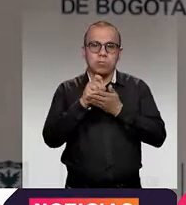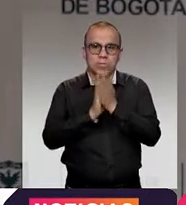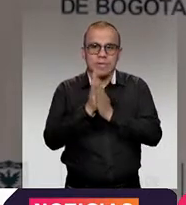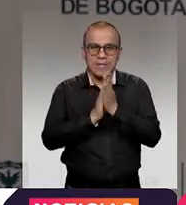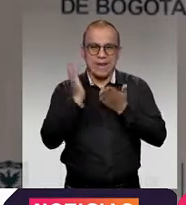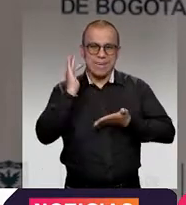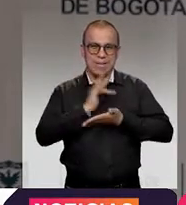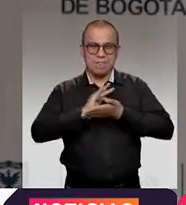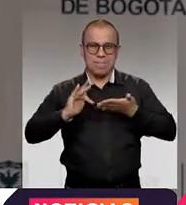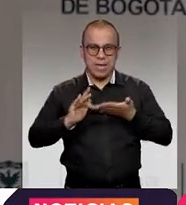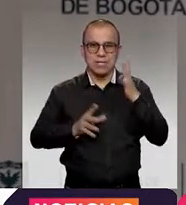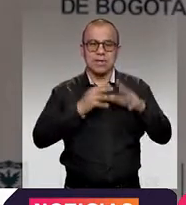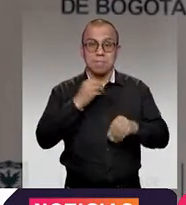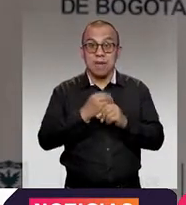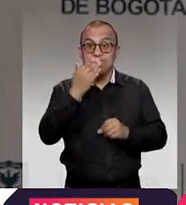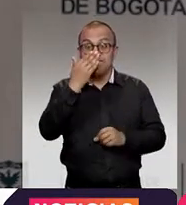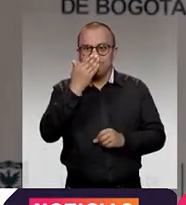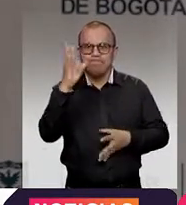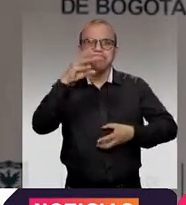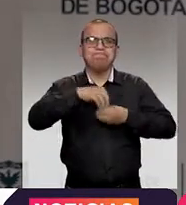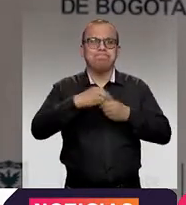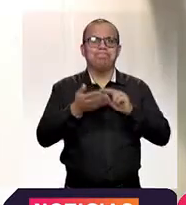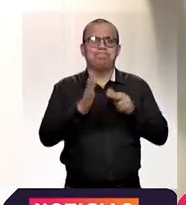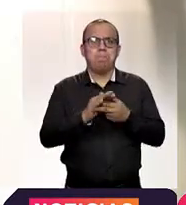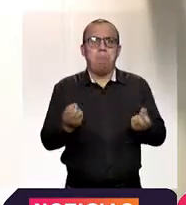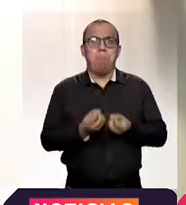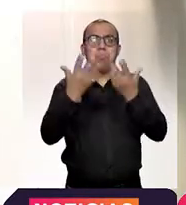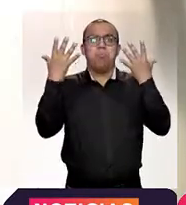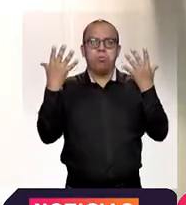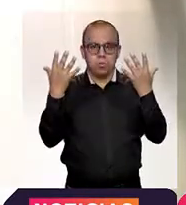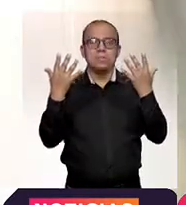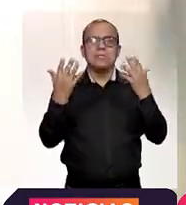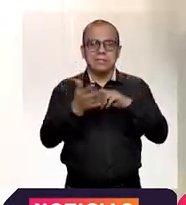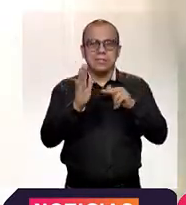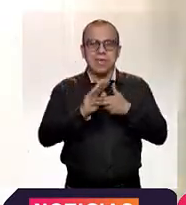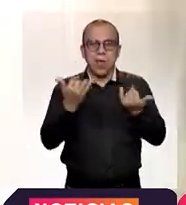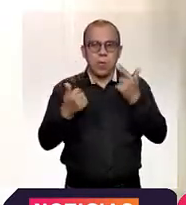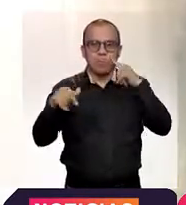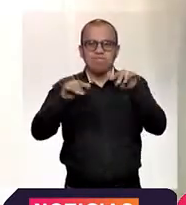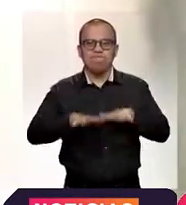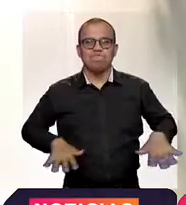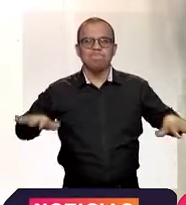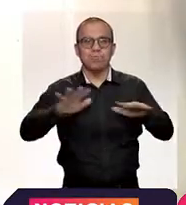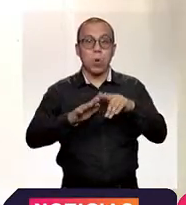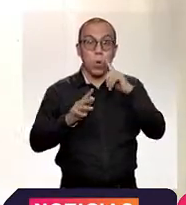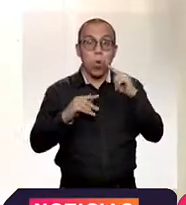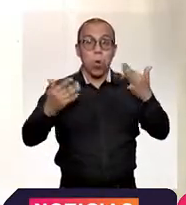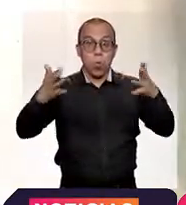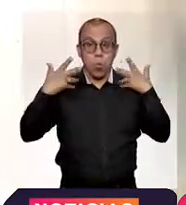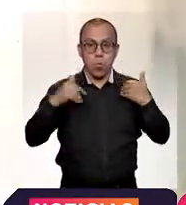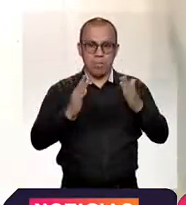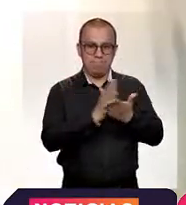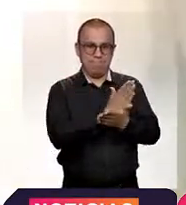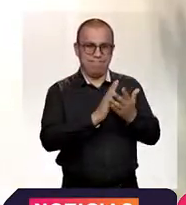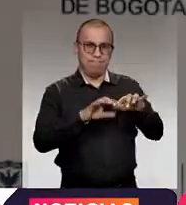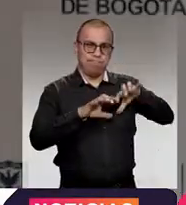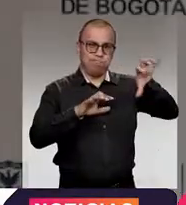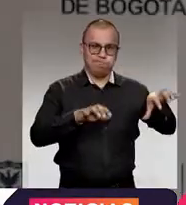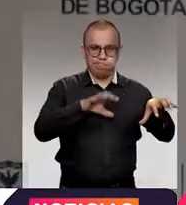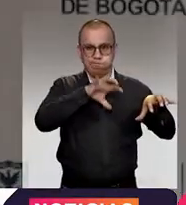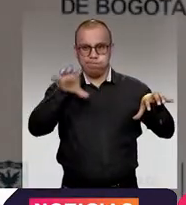de las manos y el alcohol es profundamente inflamable. Garantice que sus espacios estén libres de estos agentes